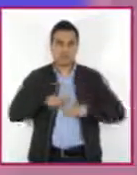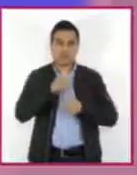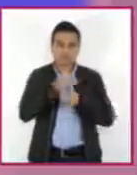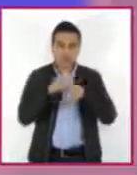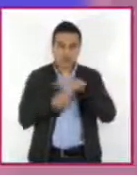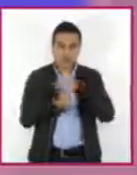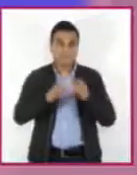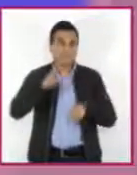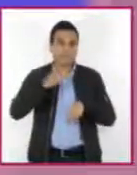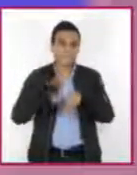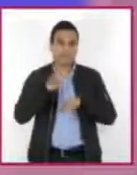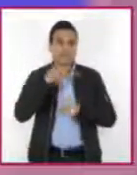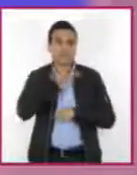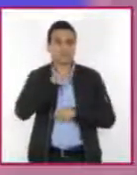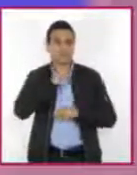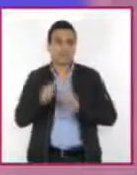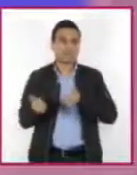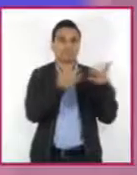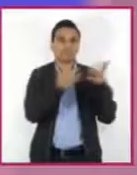rapidez.